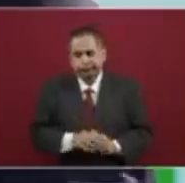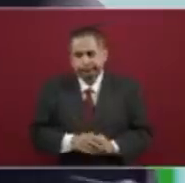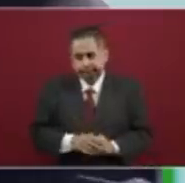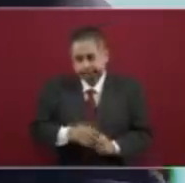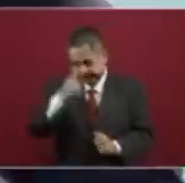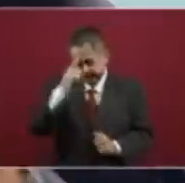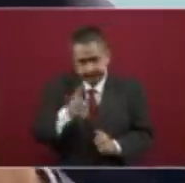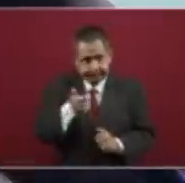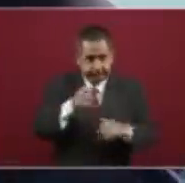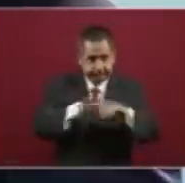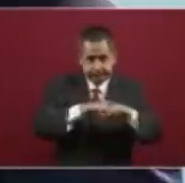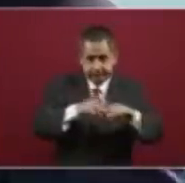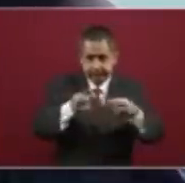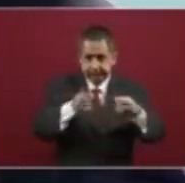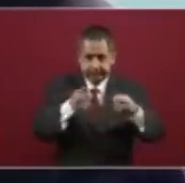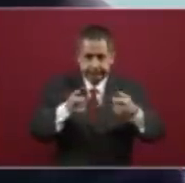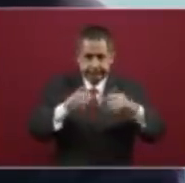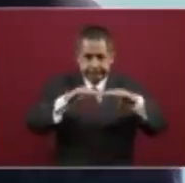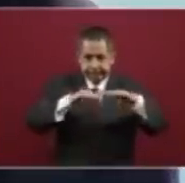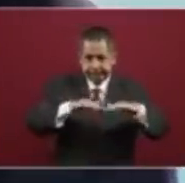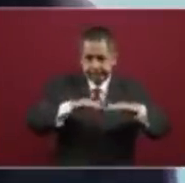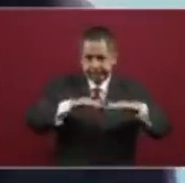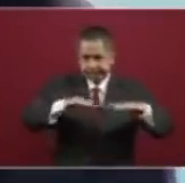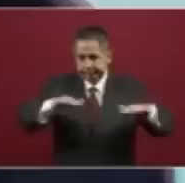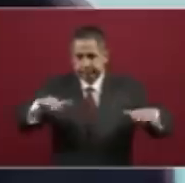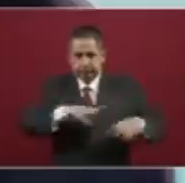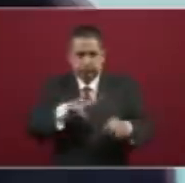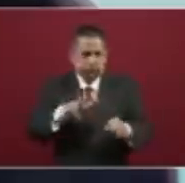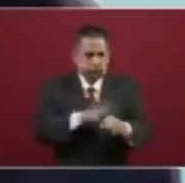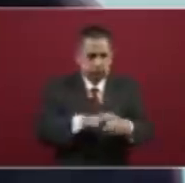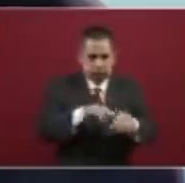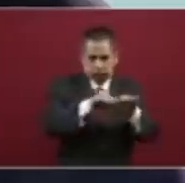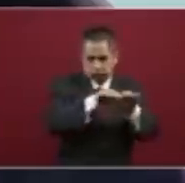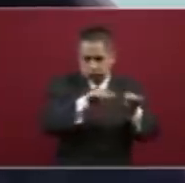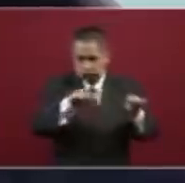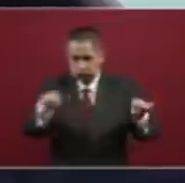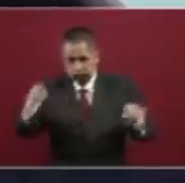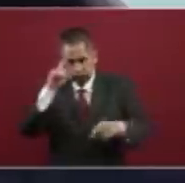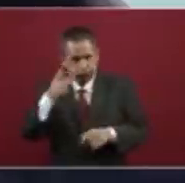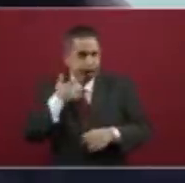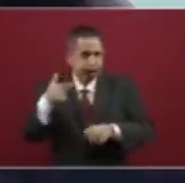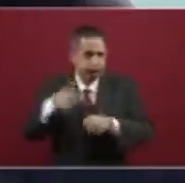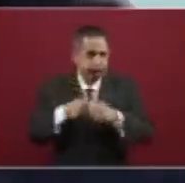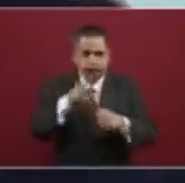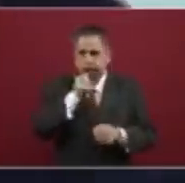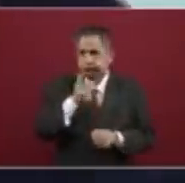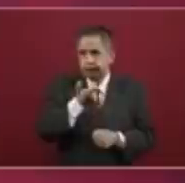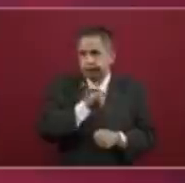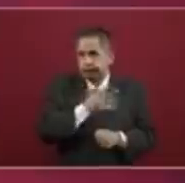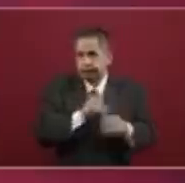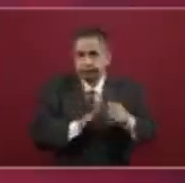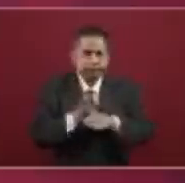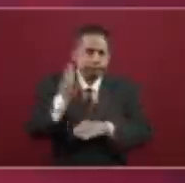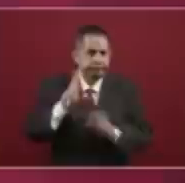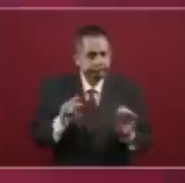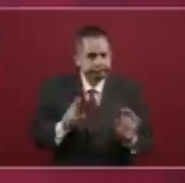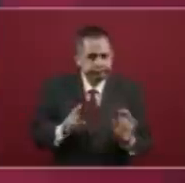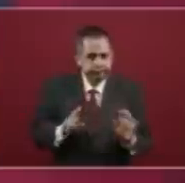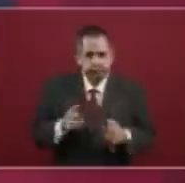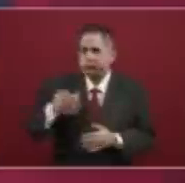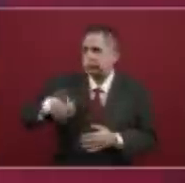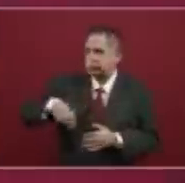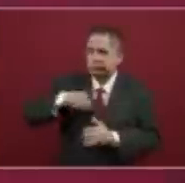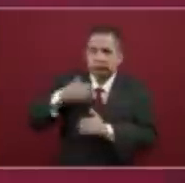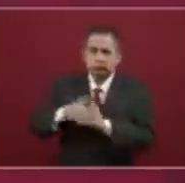para mantener en equilibrio los precios de los combustibles y que cumplamos con el